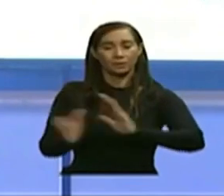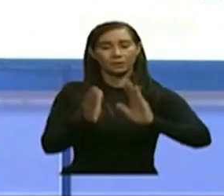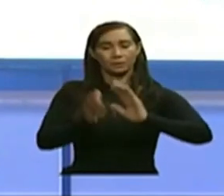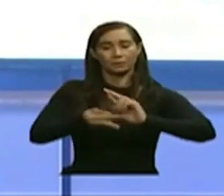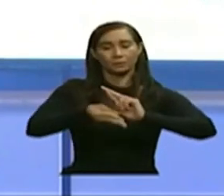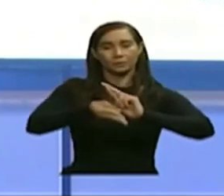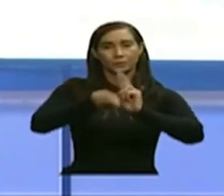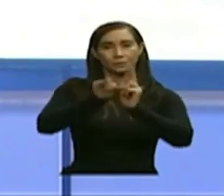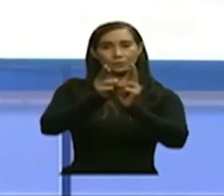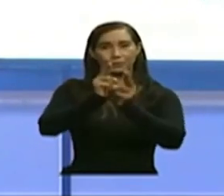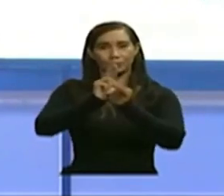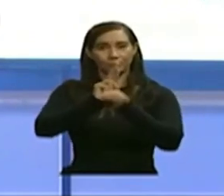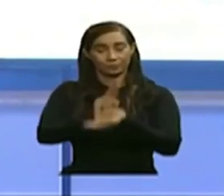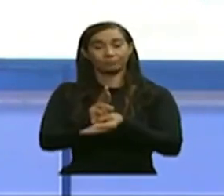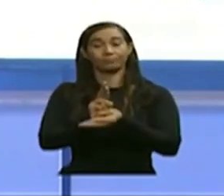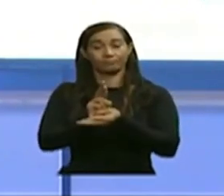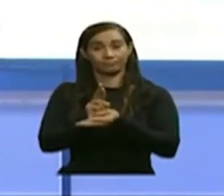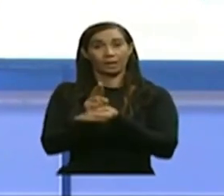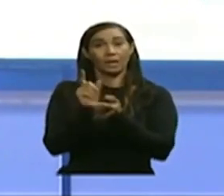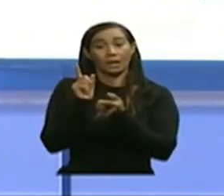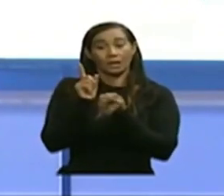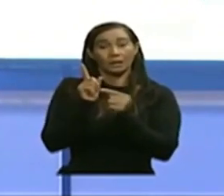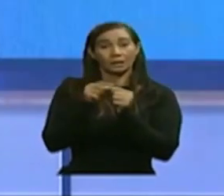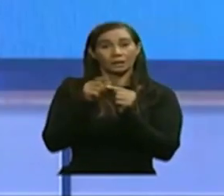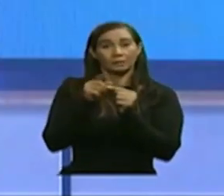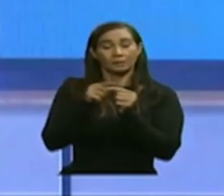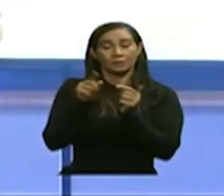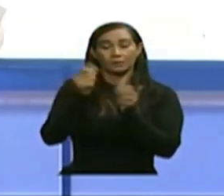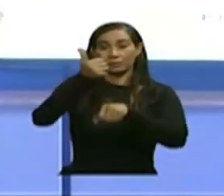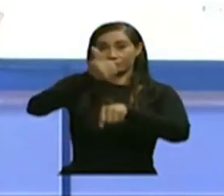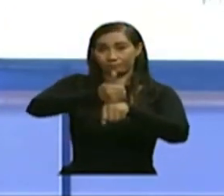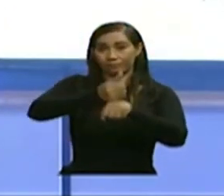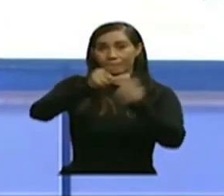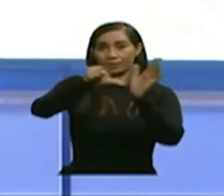reforma, acorde a lo establecido en la ley